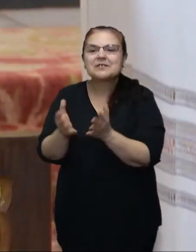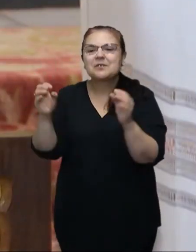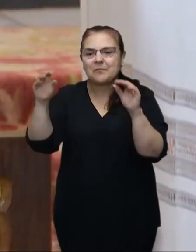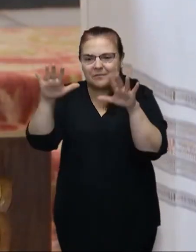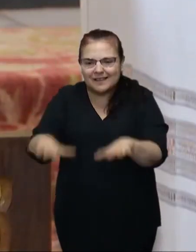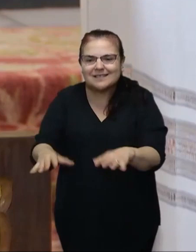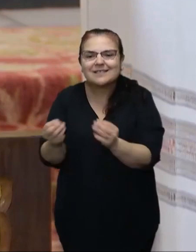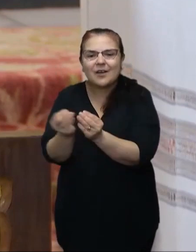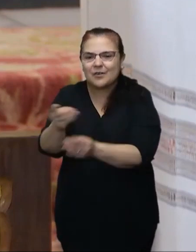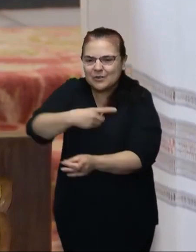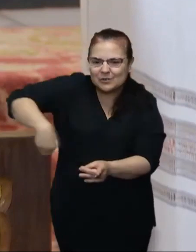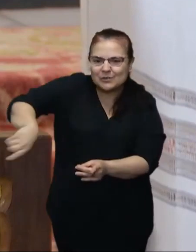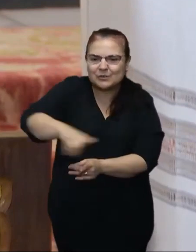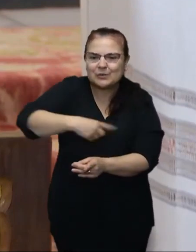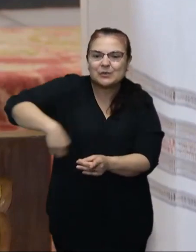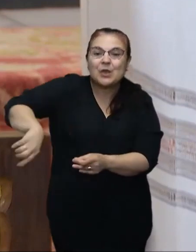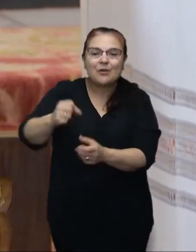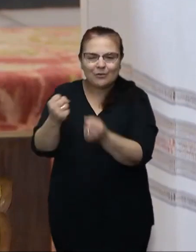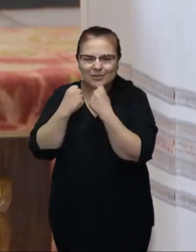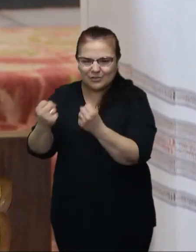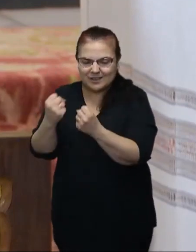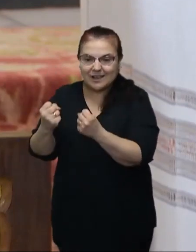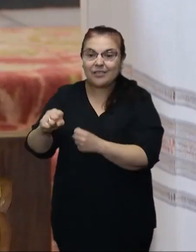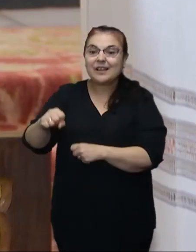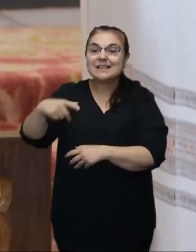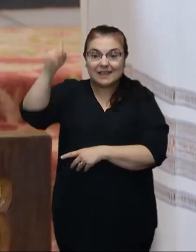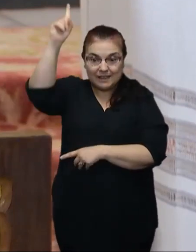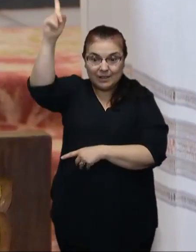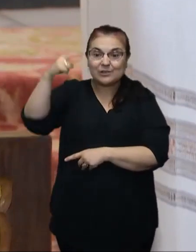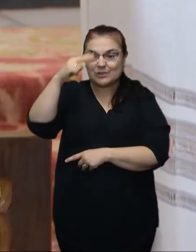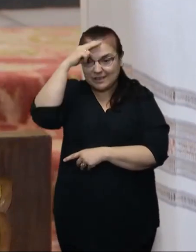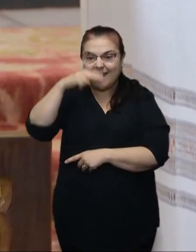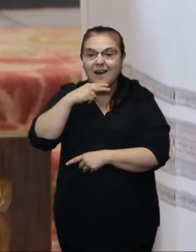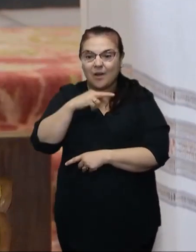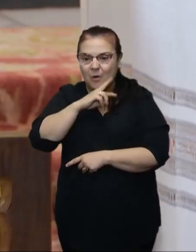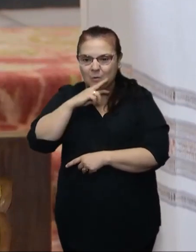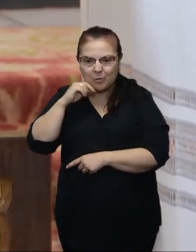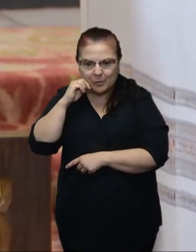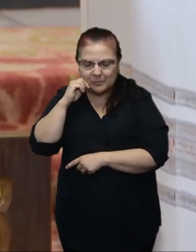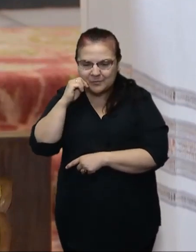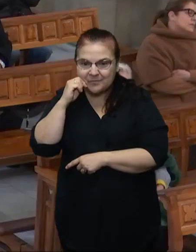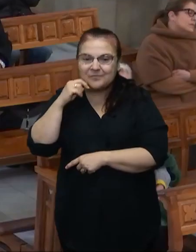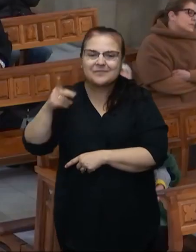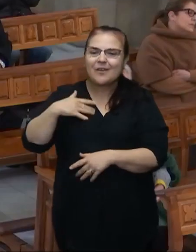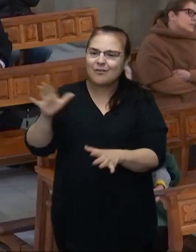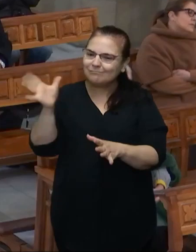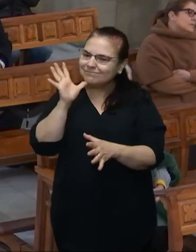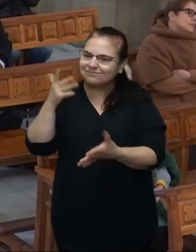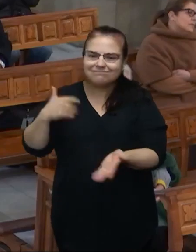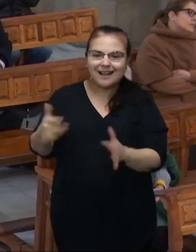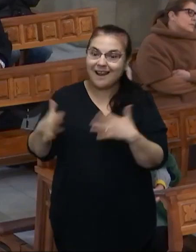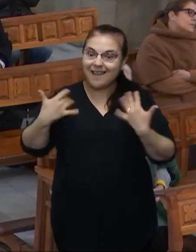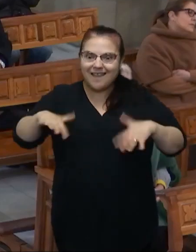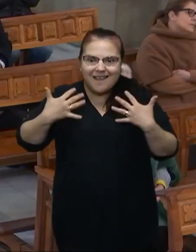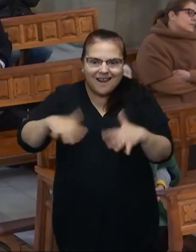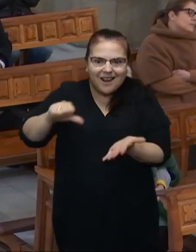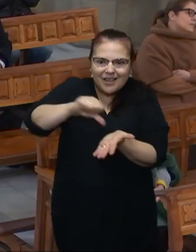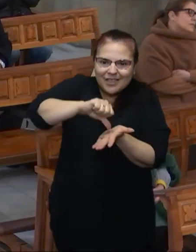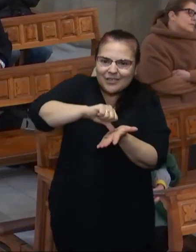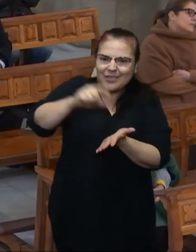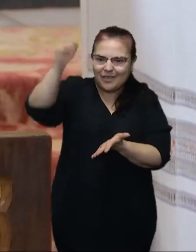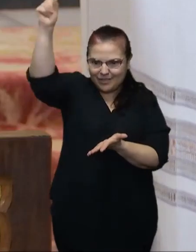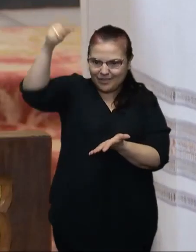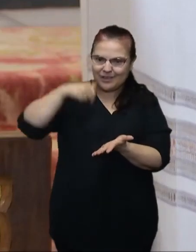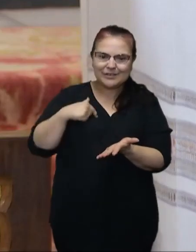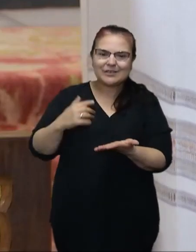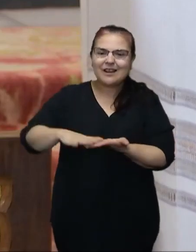nosotros. Nuestro alcázar es el Dios de Jacob. Un río y sus canales alegran la ciudad de Dios. El